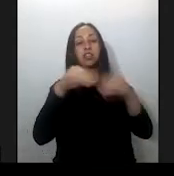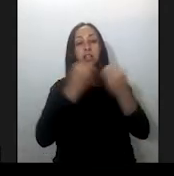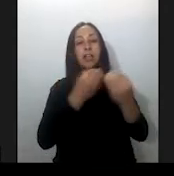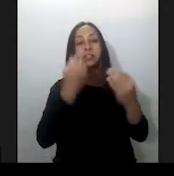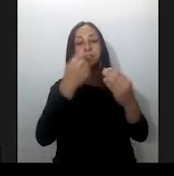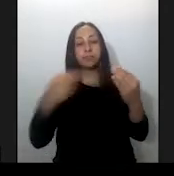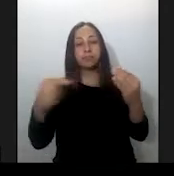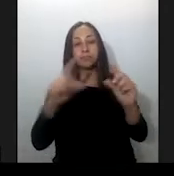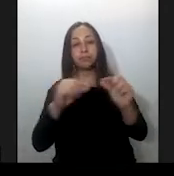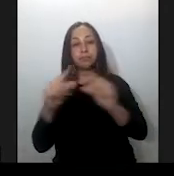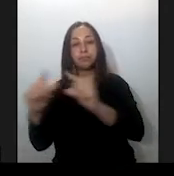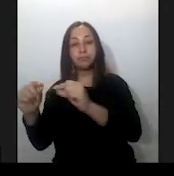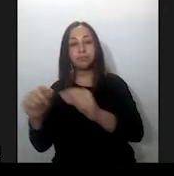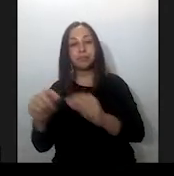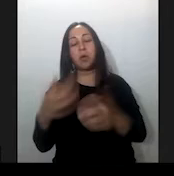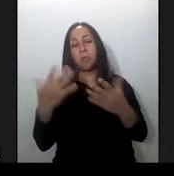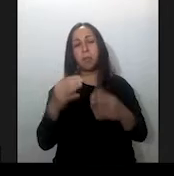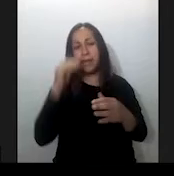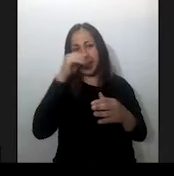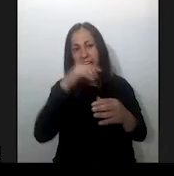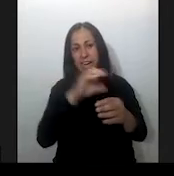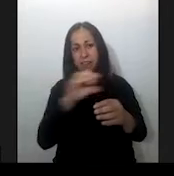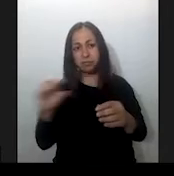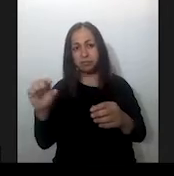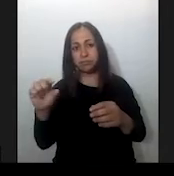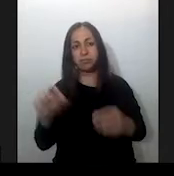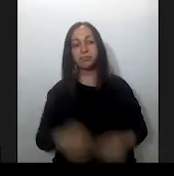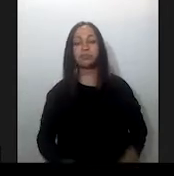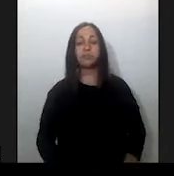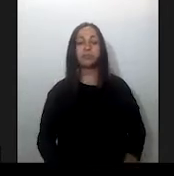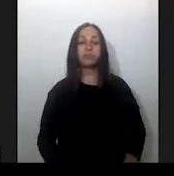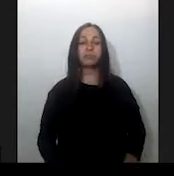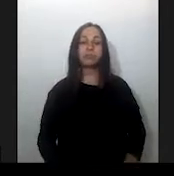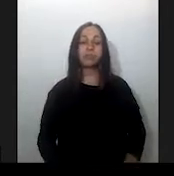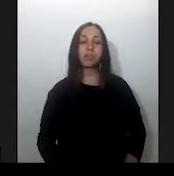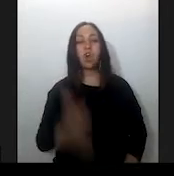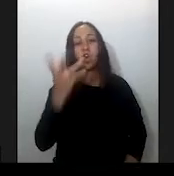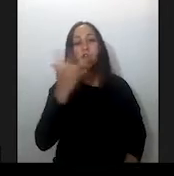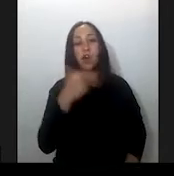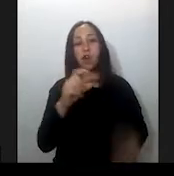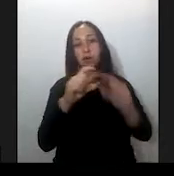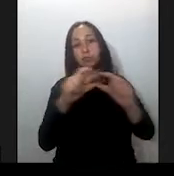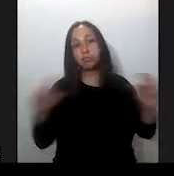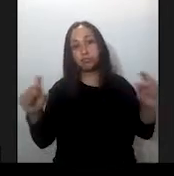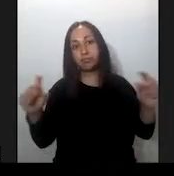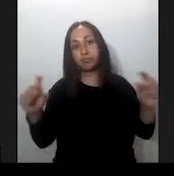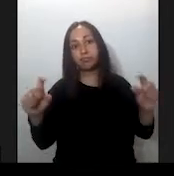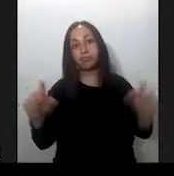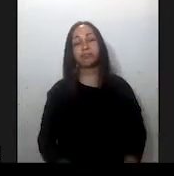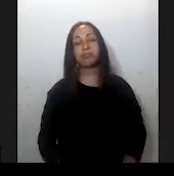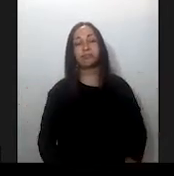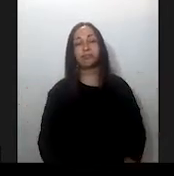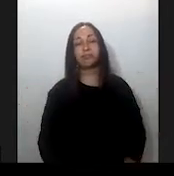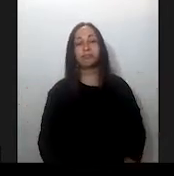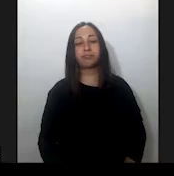Y podríamos ponerlo como negrita. Y como son totales, también podríamos ponerle como un color en particular